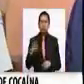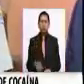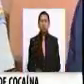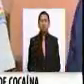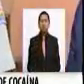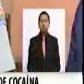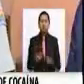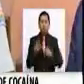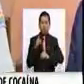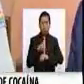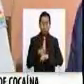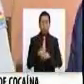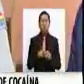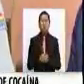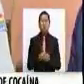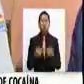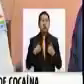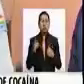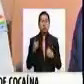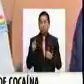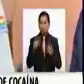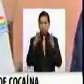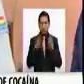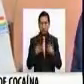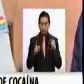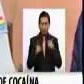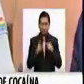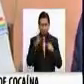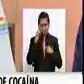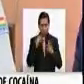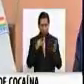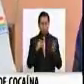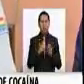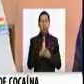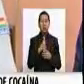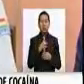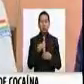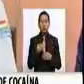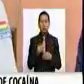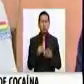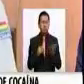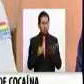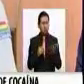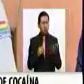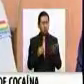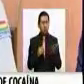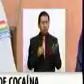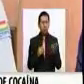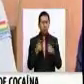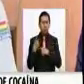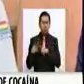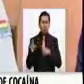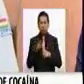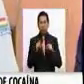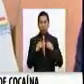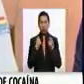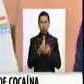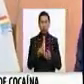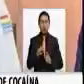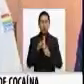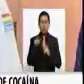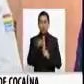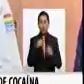en este momento es simplemente el conductor del vehículo nuestros diferentes grupos especiales